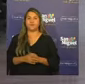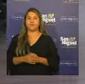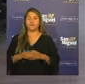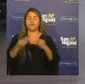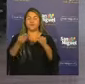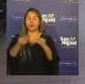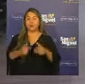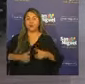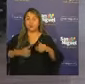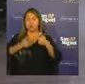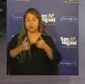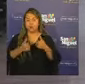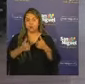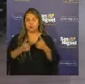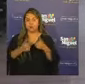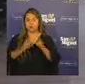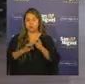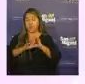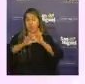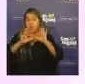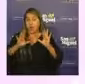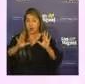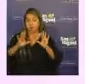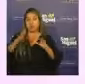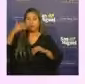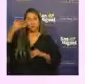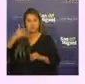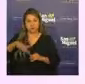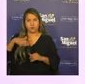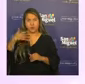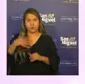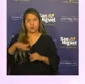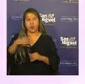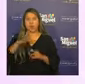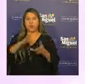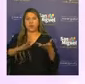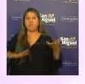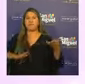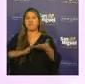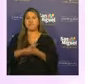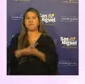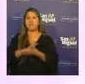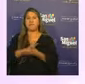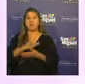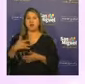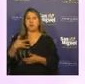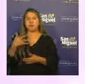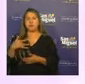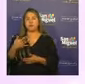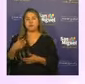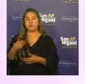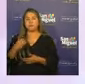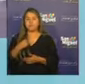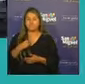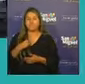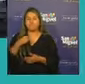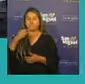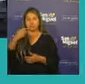Bueno, algo que es sumamente importante, partimos con la lamentable noticia,